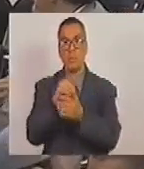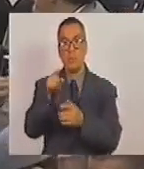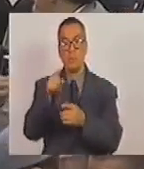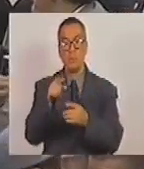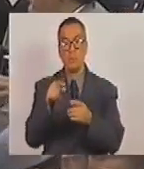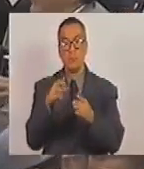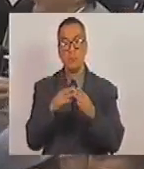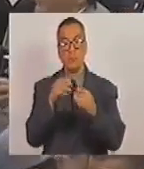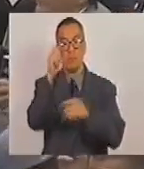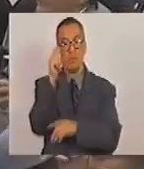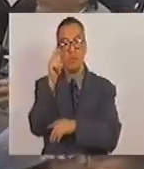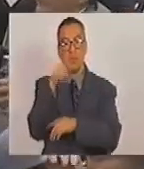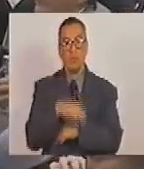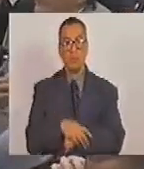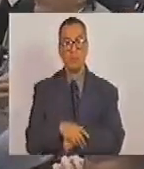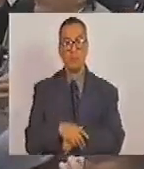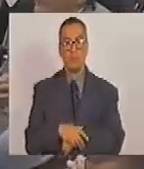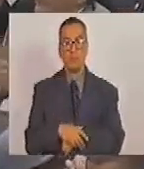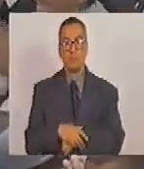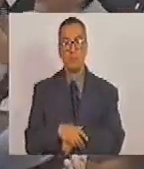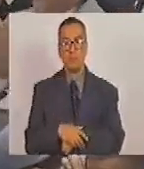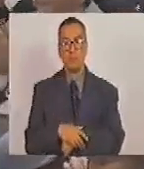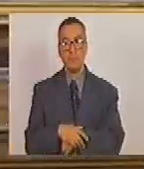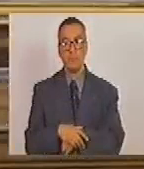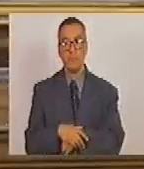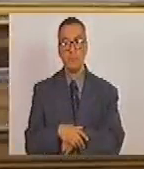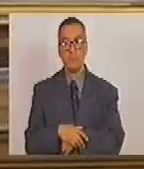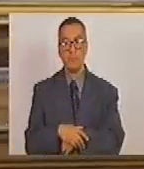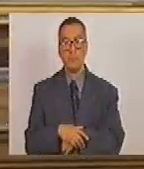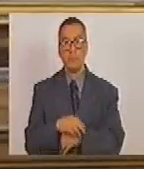y colegas parlamentarios.